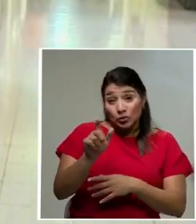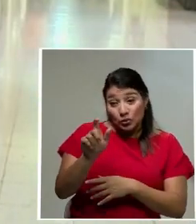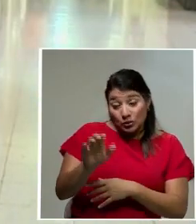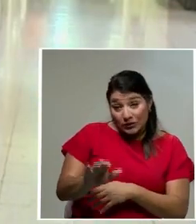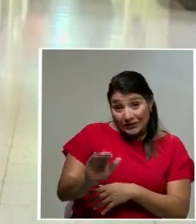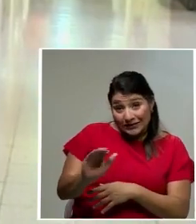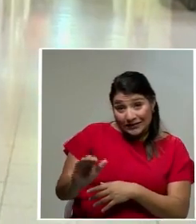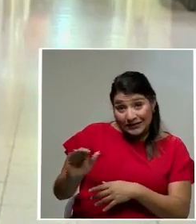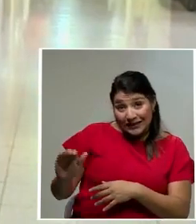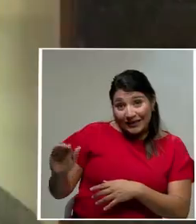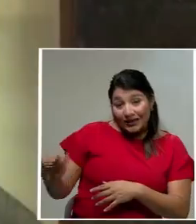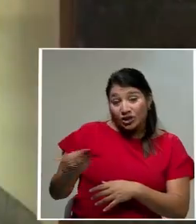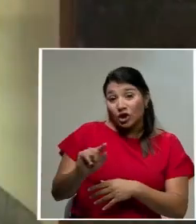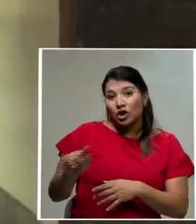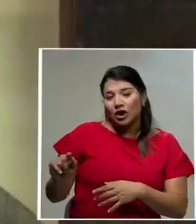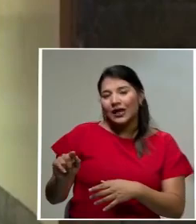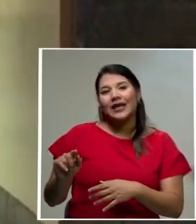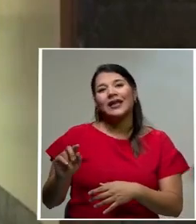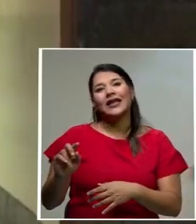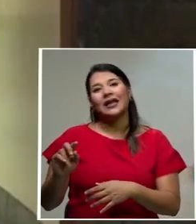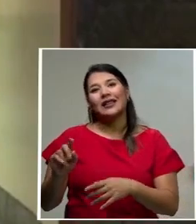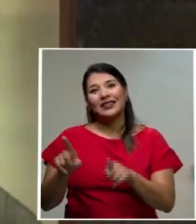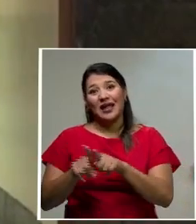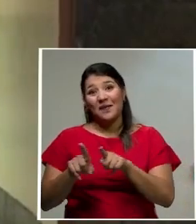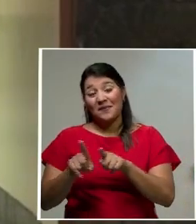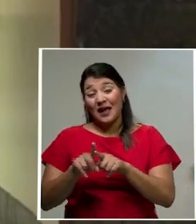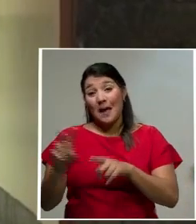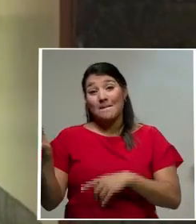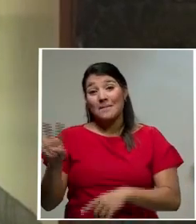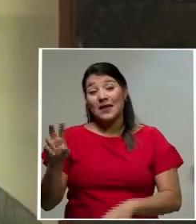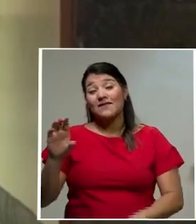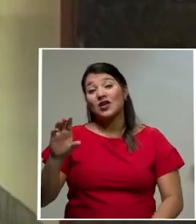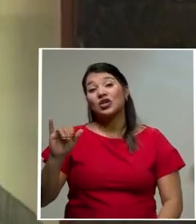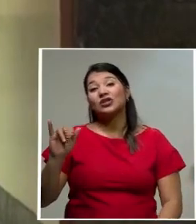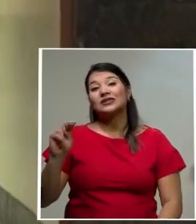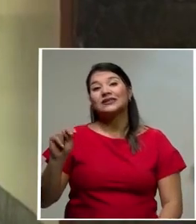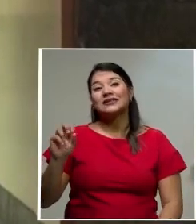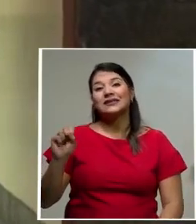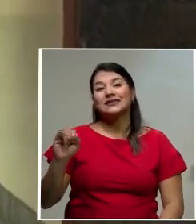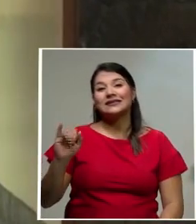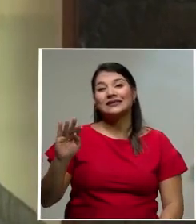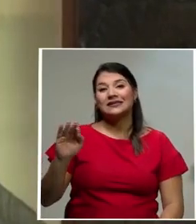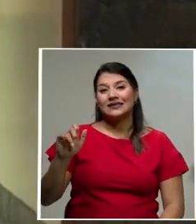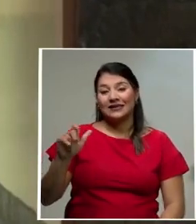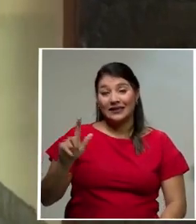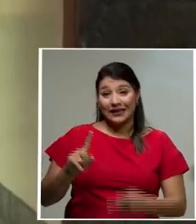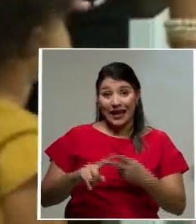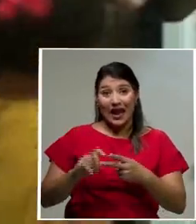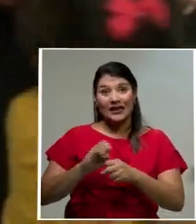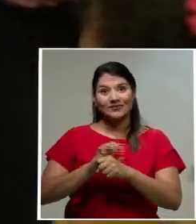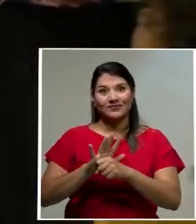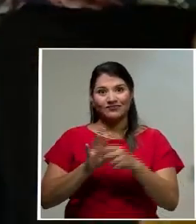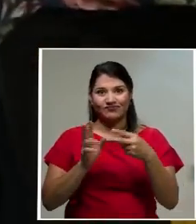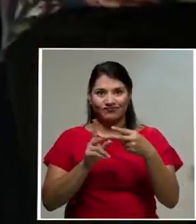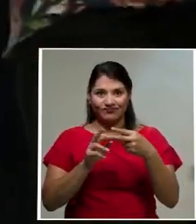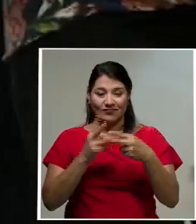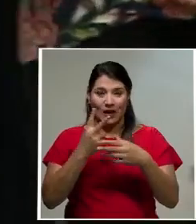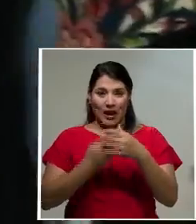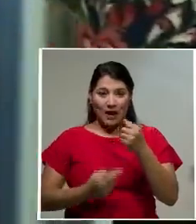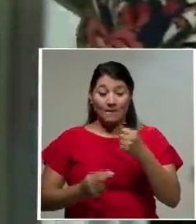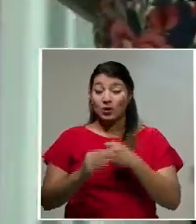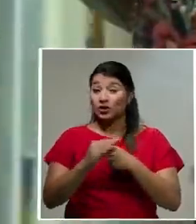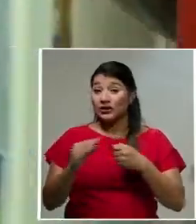tienen coinfección entre el virus respiratorio sincitial y el SARS-CoV-2, y que